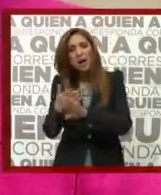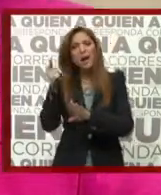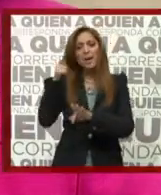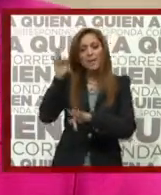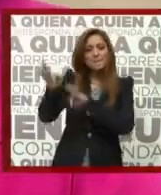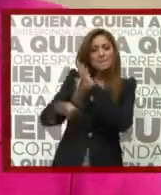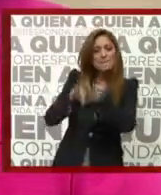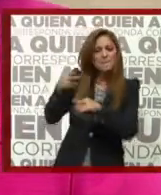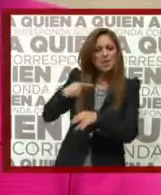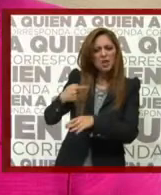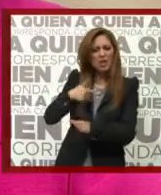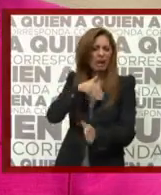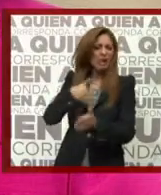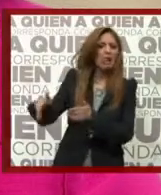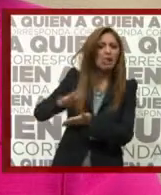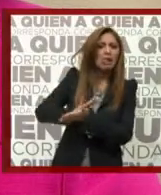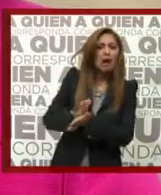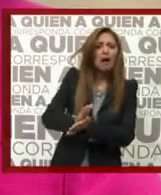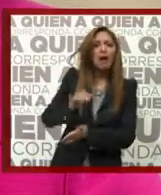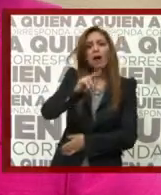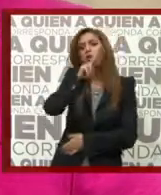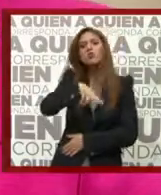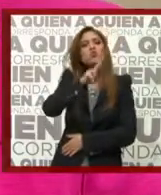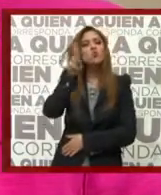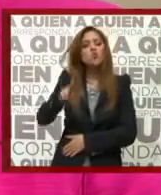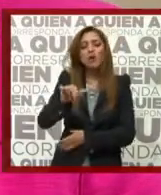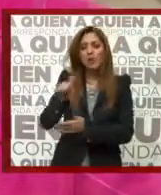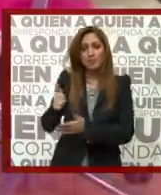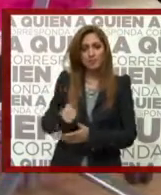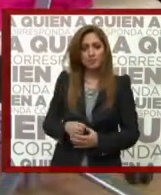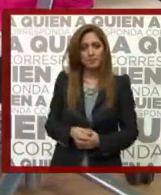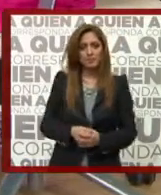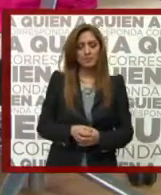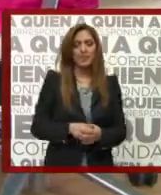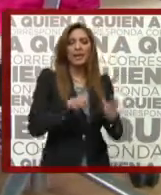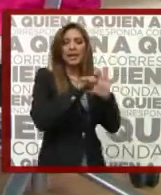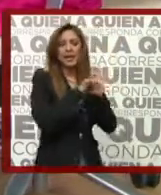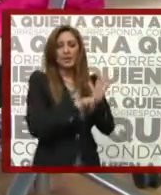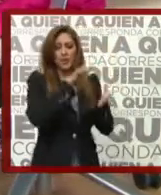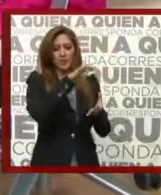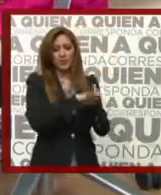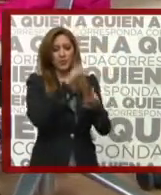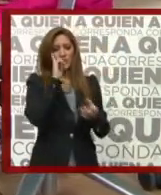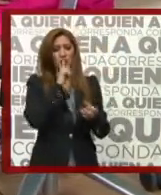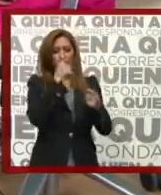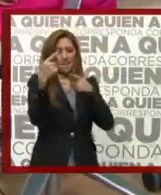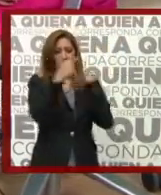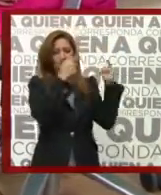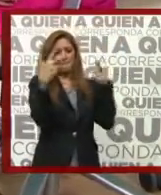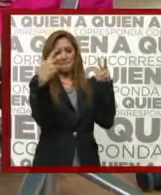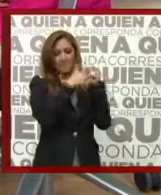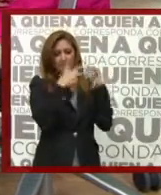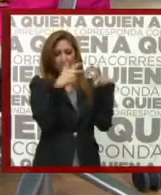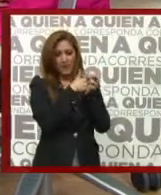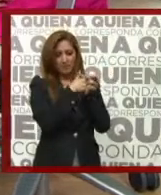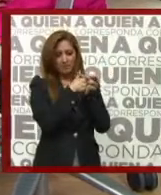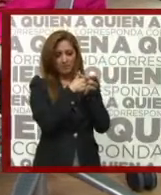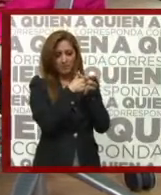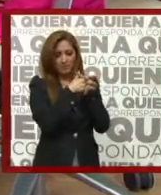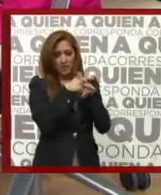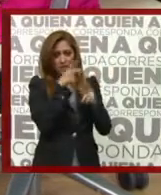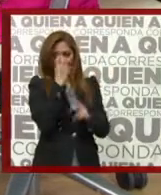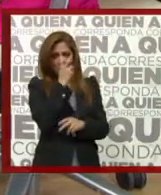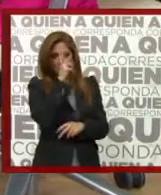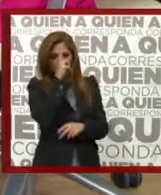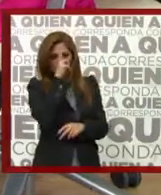persona, nunca está justificado. Un pleito entre un matrimonio, marido y mujer, se pelean. Uh-huh. ¿Es